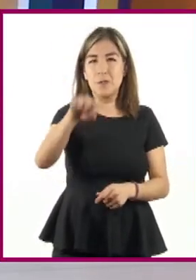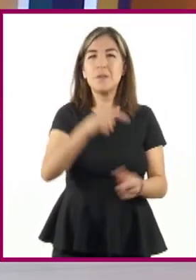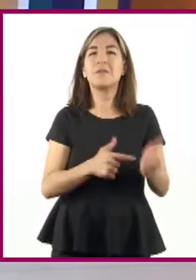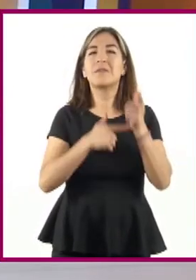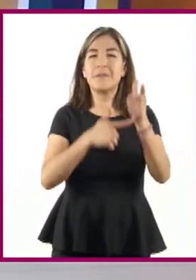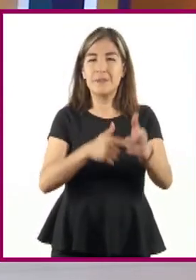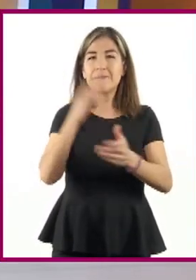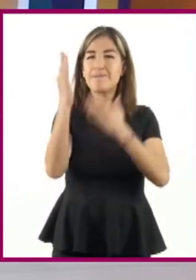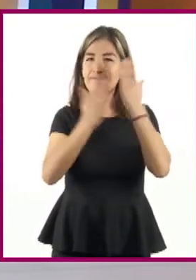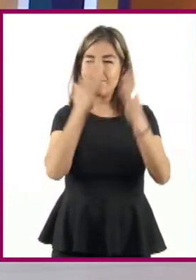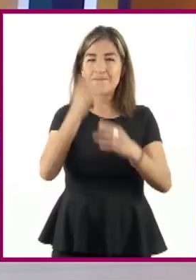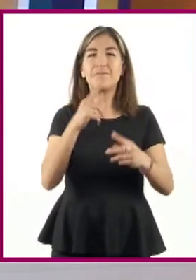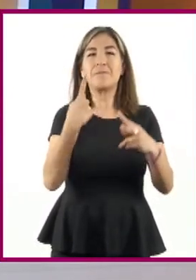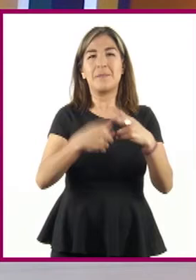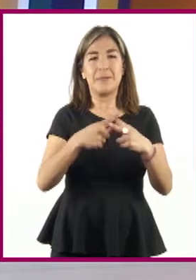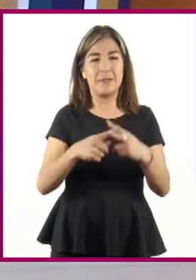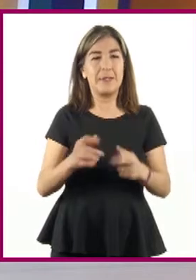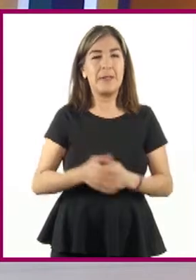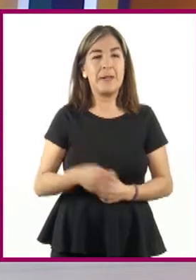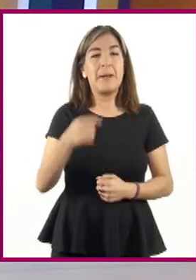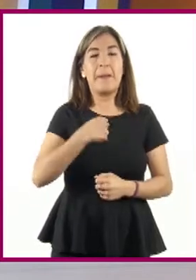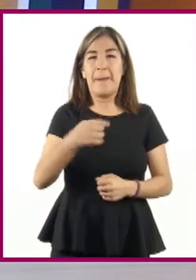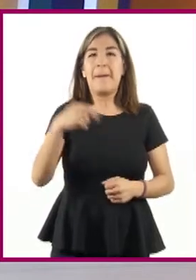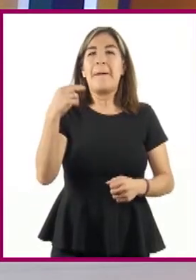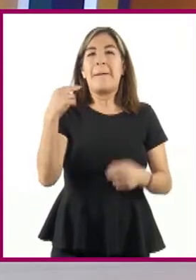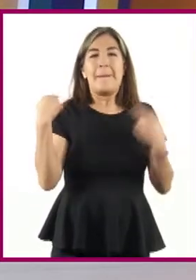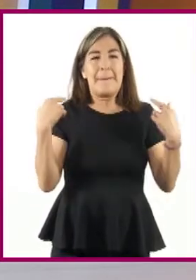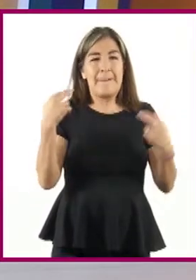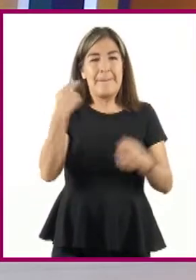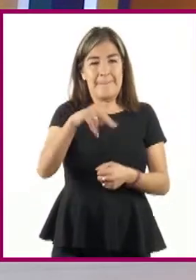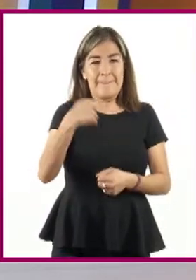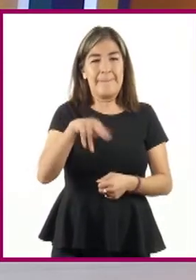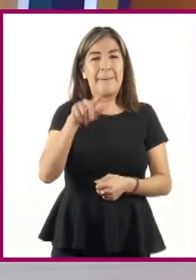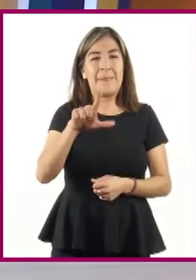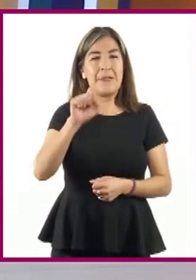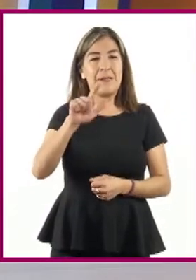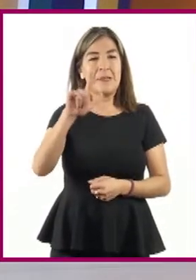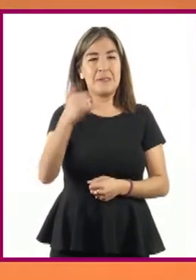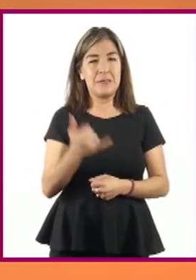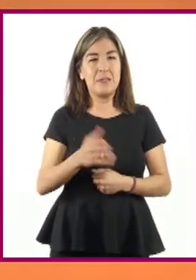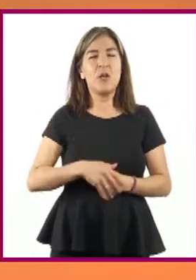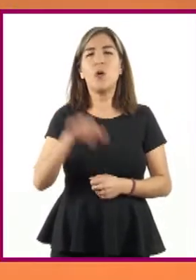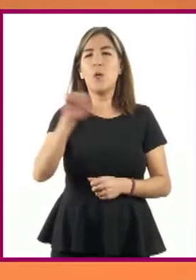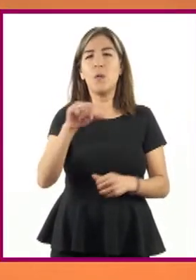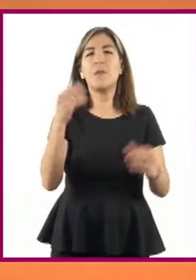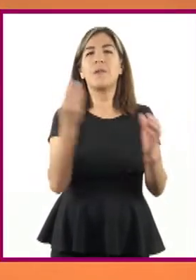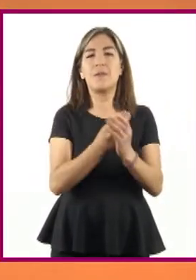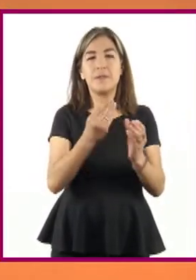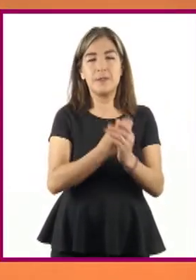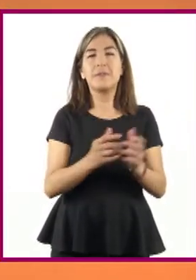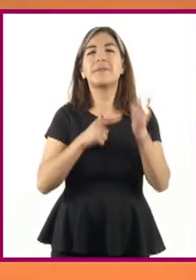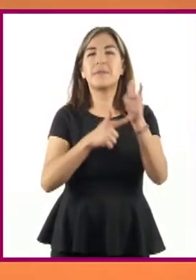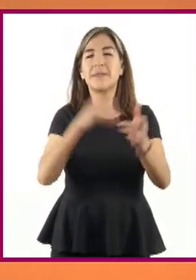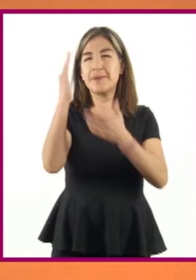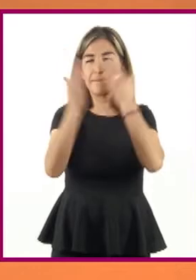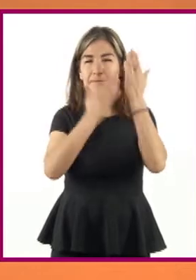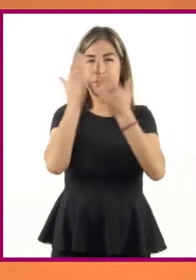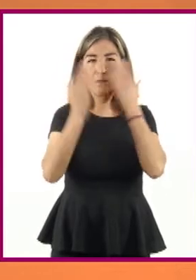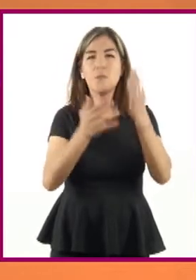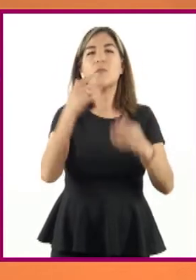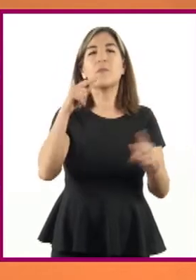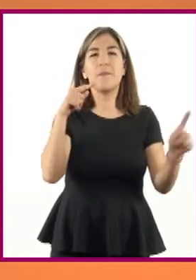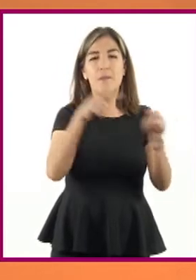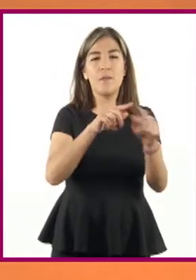sus estudios de matemáticas. Y yo soy Leslie Mendívil. En esta sesión continuamos con el estudio del aprendizaje